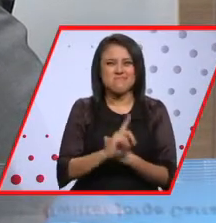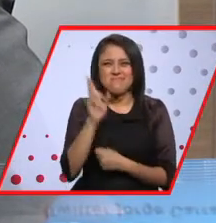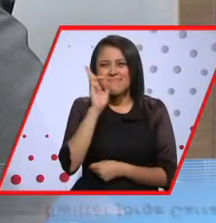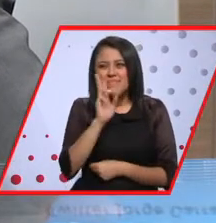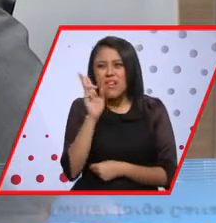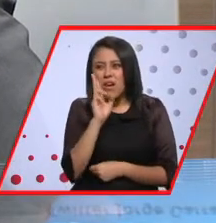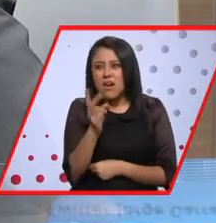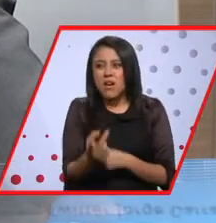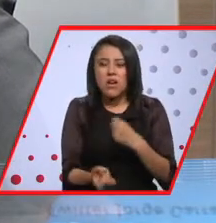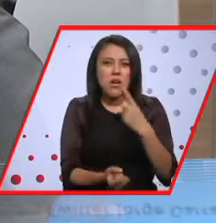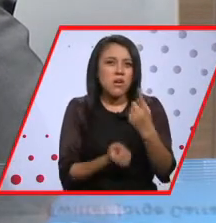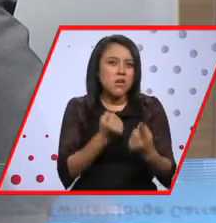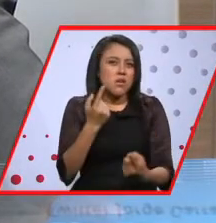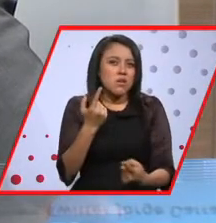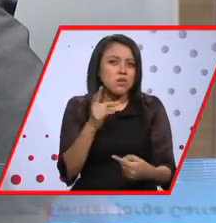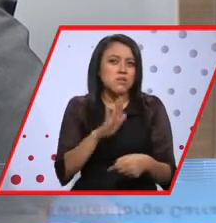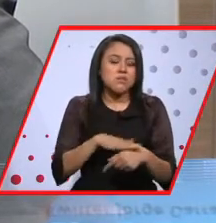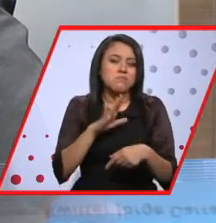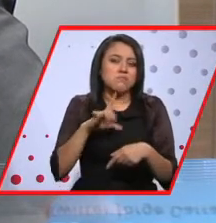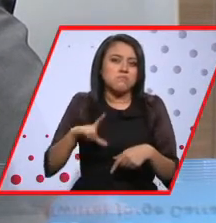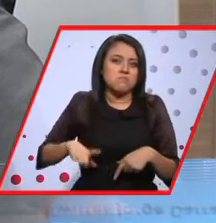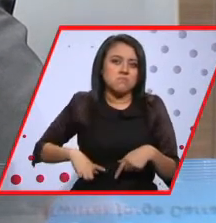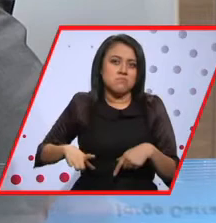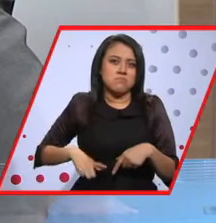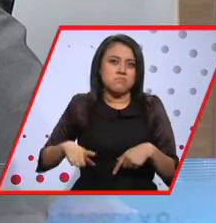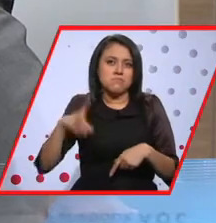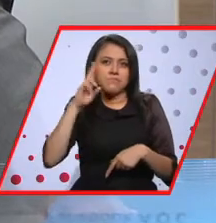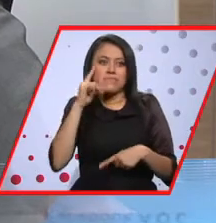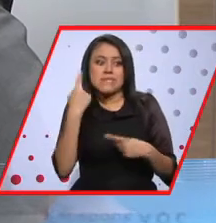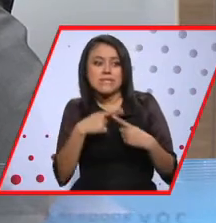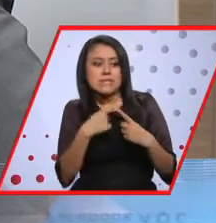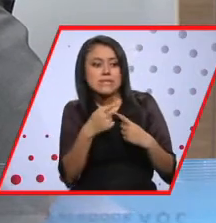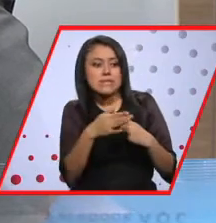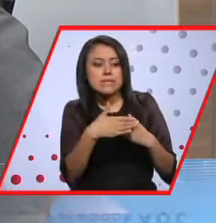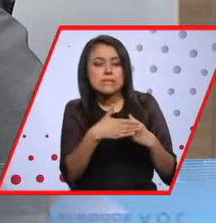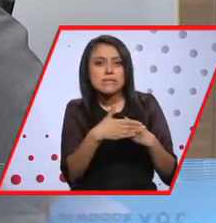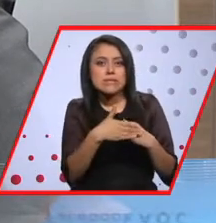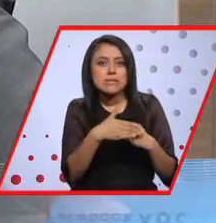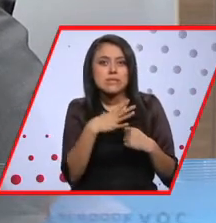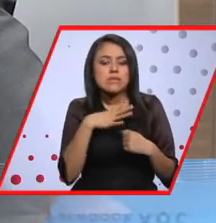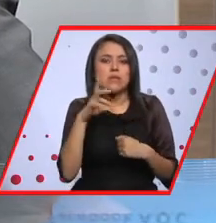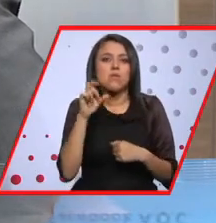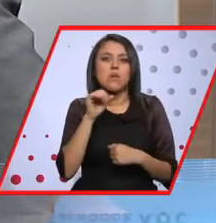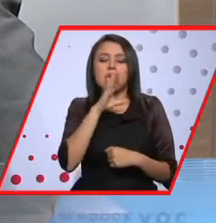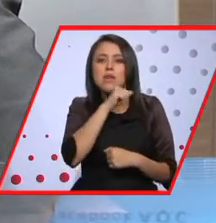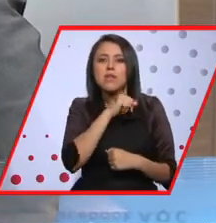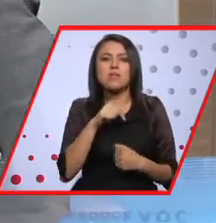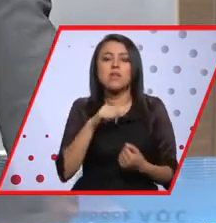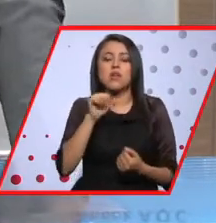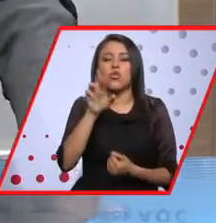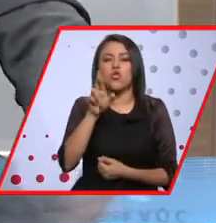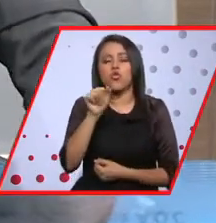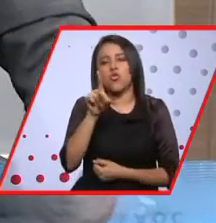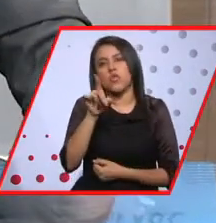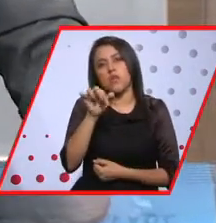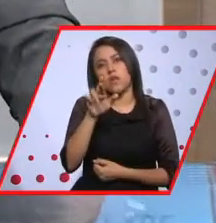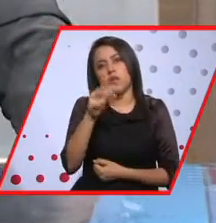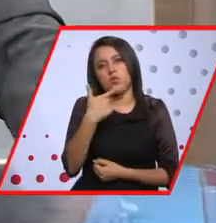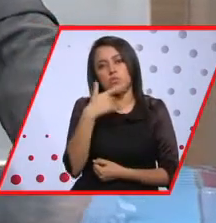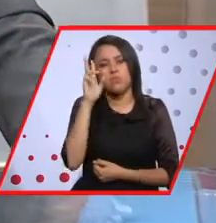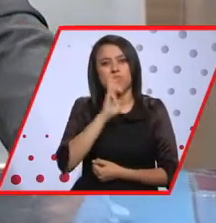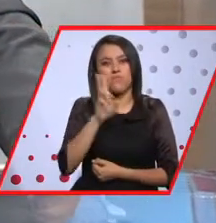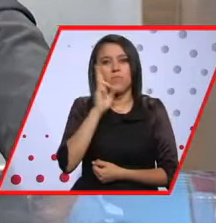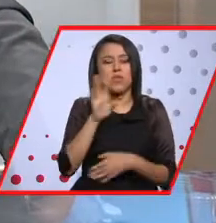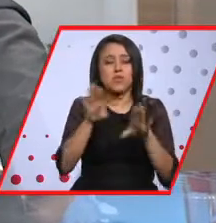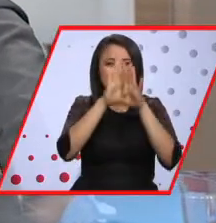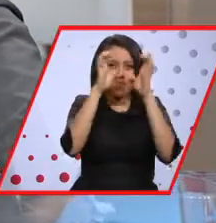tener varios gobernadores bailando en él. Ya tengo Aguascalientes listo. Rodrigo Esparza, desde a quien corresponda Aguascalientes.